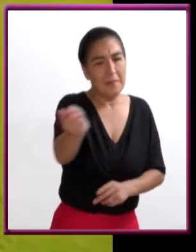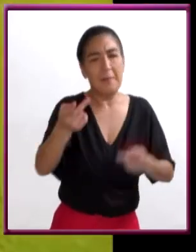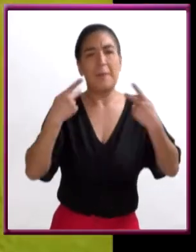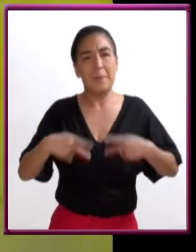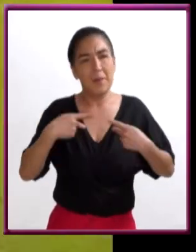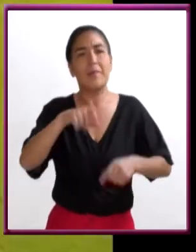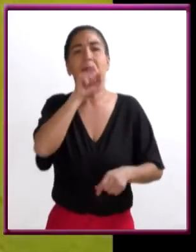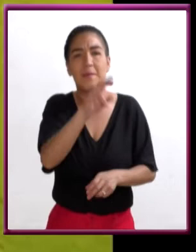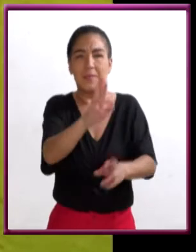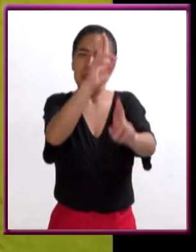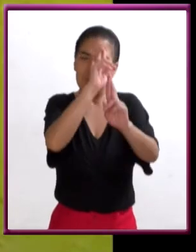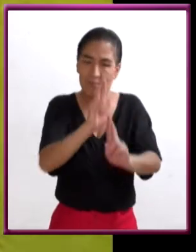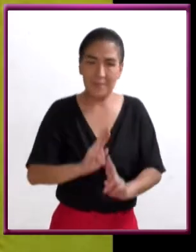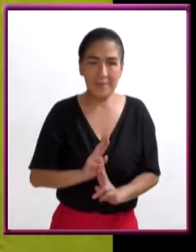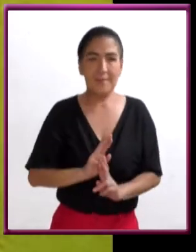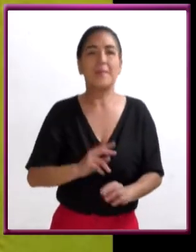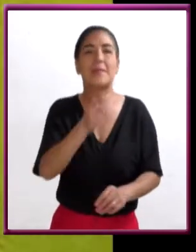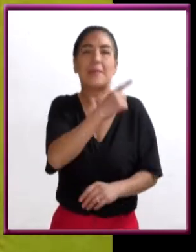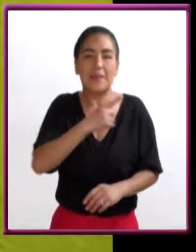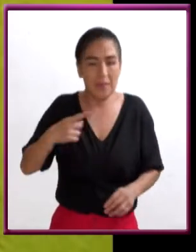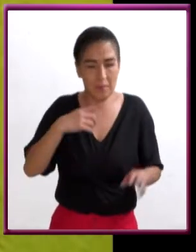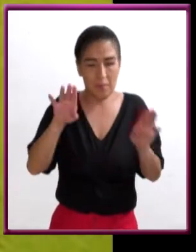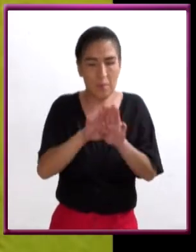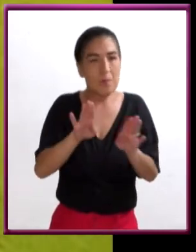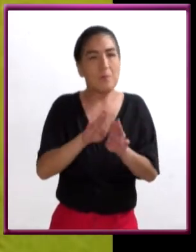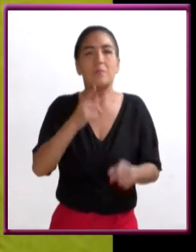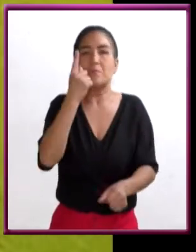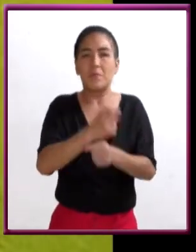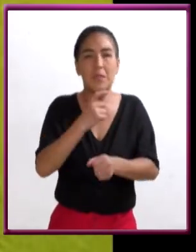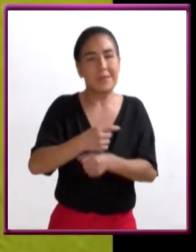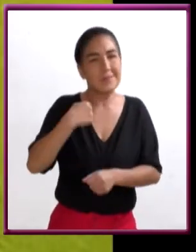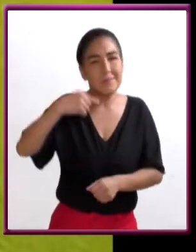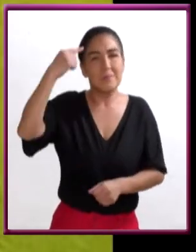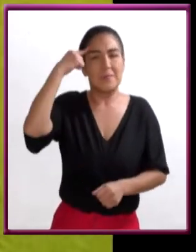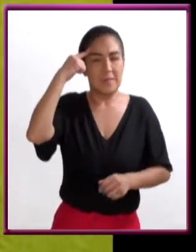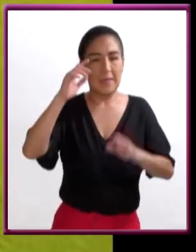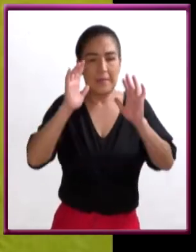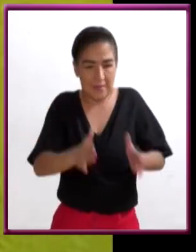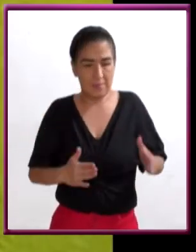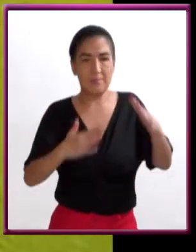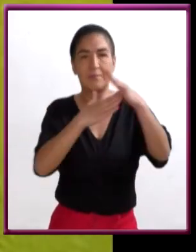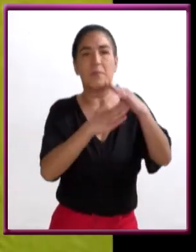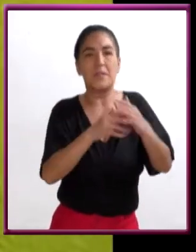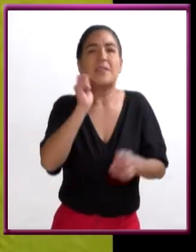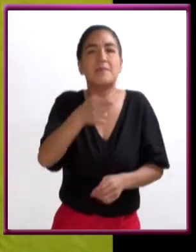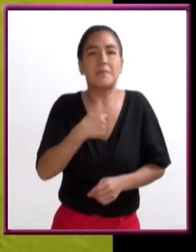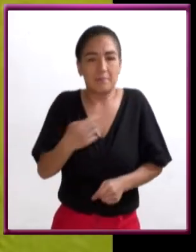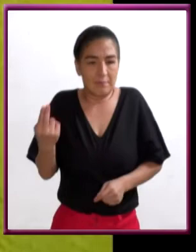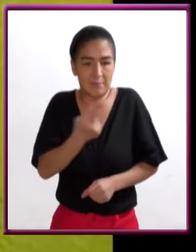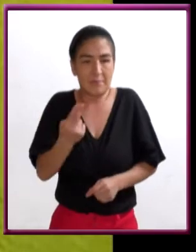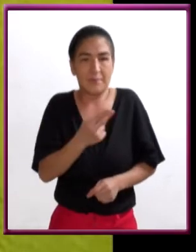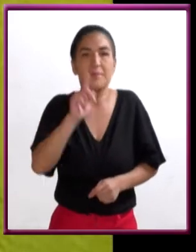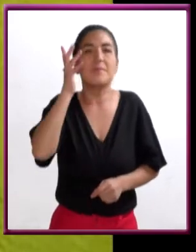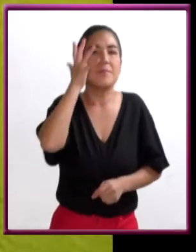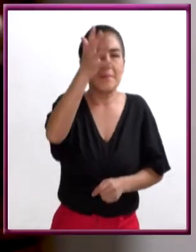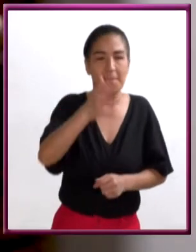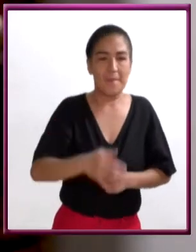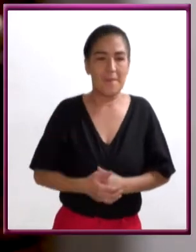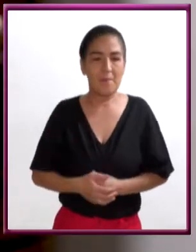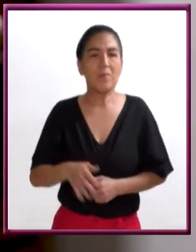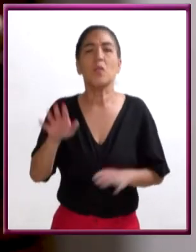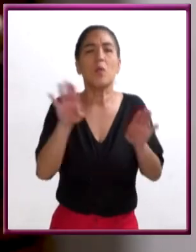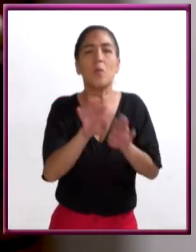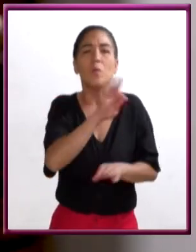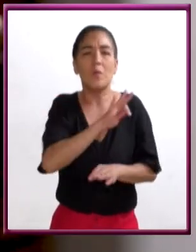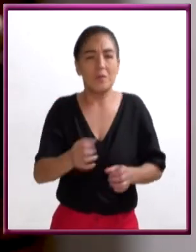Eh, es importante saber hasta dónde llegan nuestros límites y poder decir lo que queremos y lo que necesitamos. ¿Y